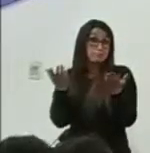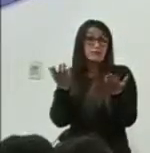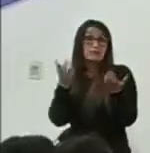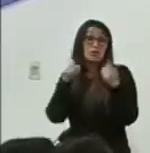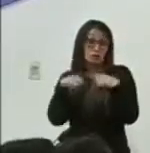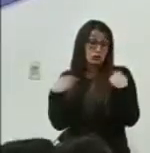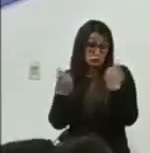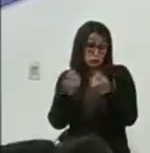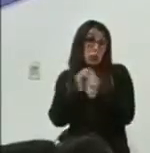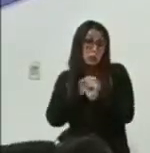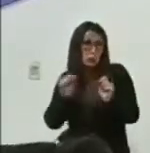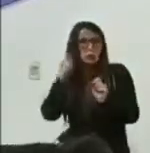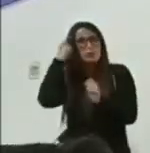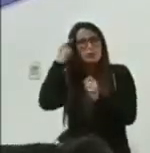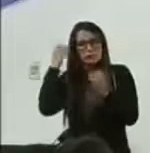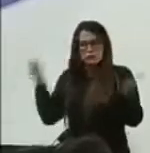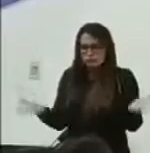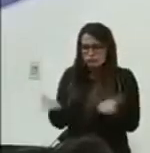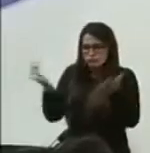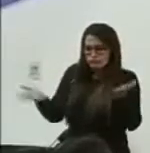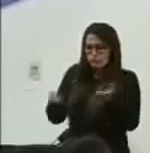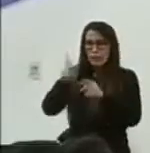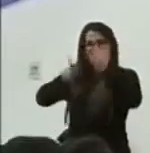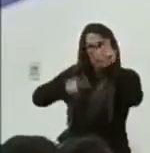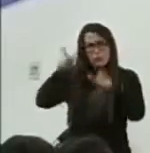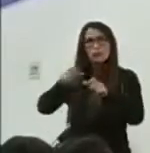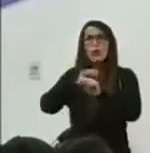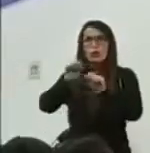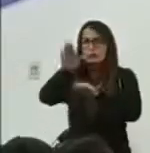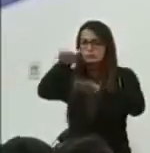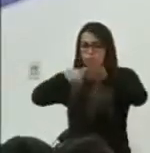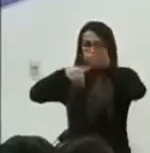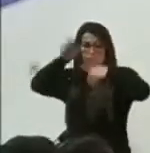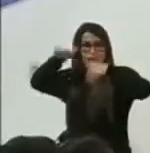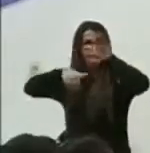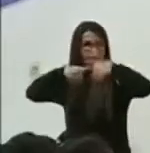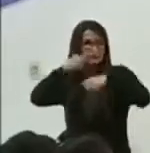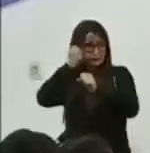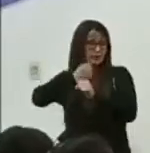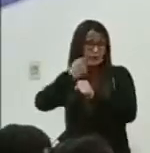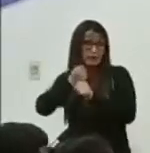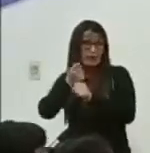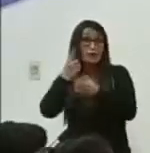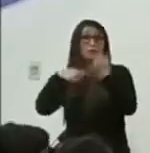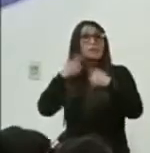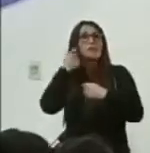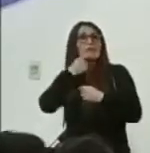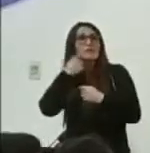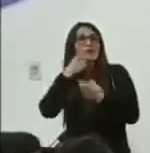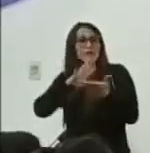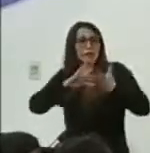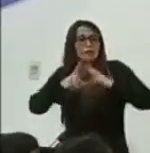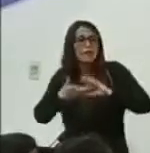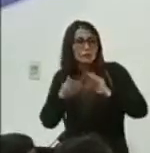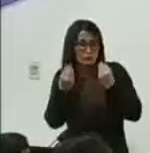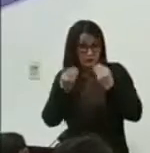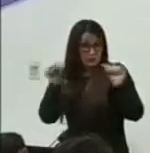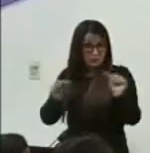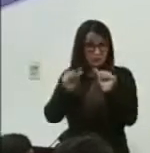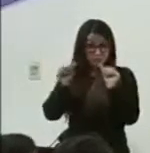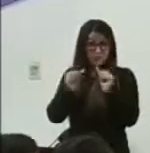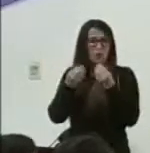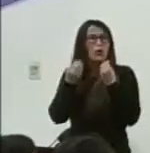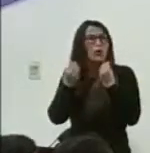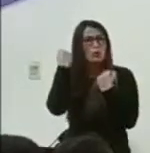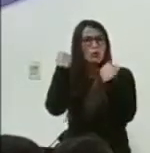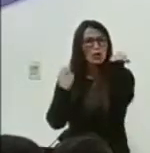nosotros podemos generar condiciones para estimular que la gente tome trabajadores. Pero si no generamos las condiciones para que